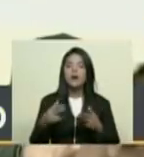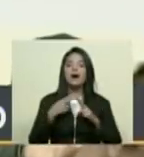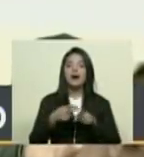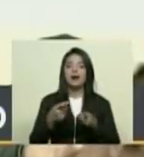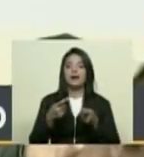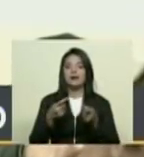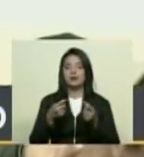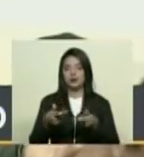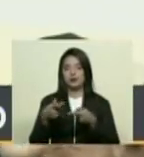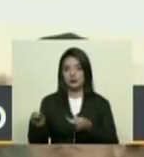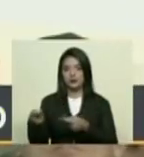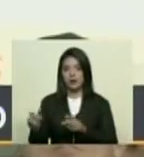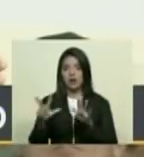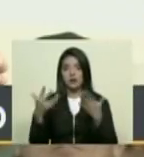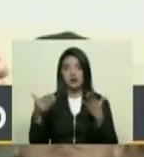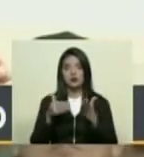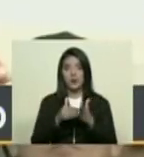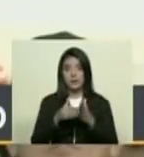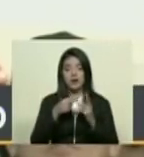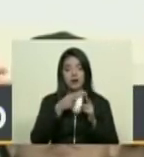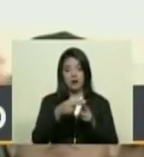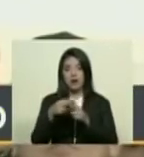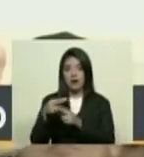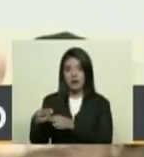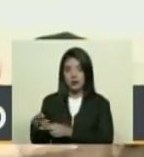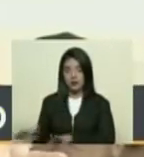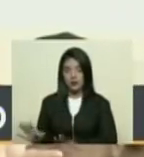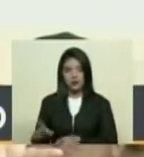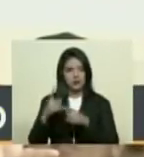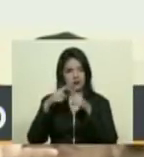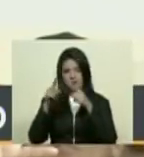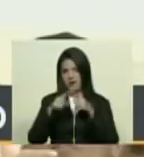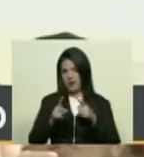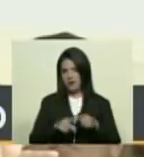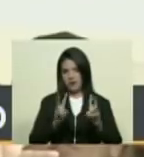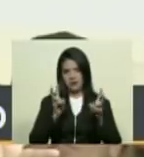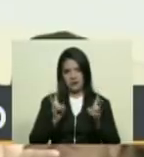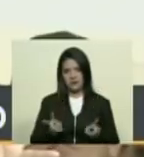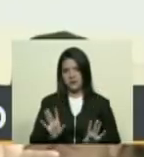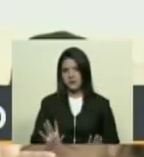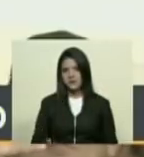créditos de diversas naturalezas.